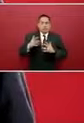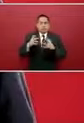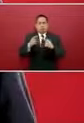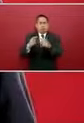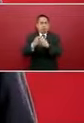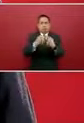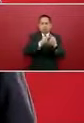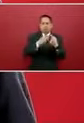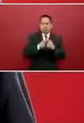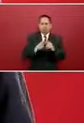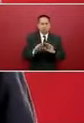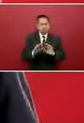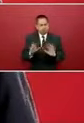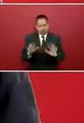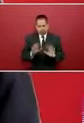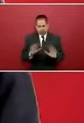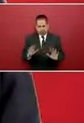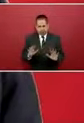conflictos,